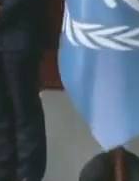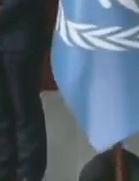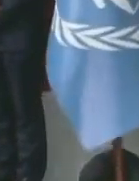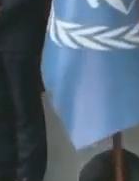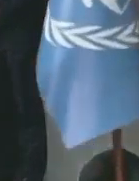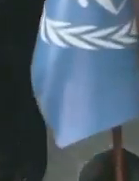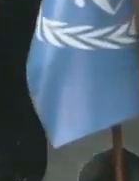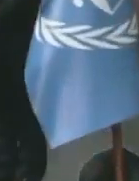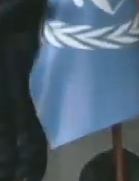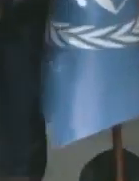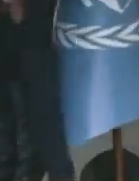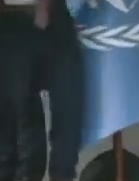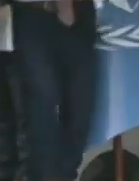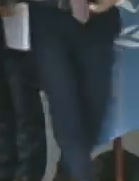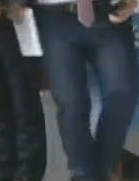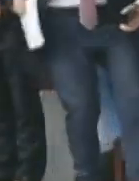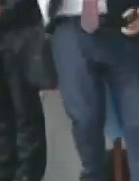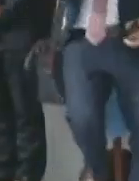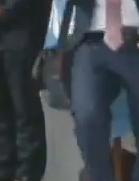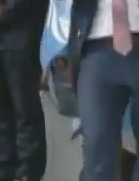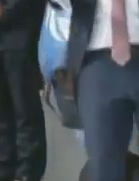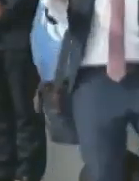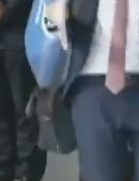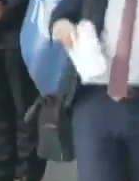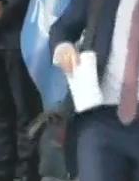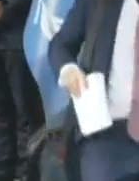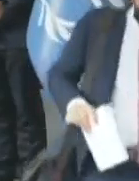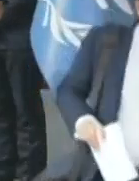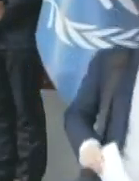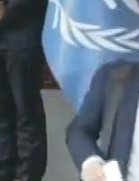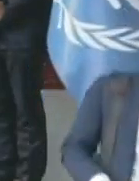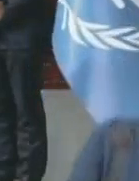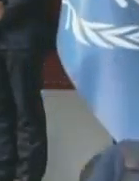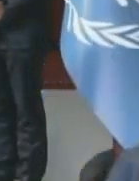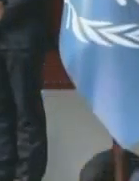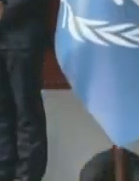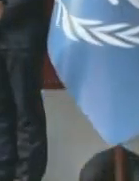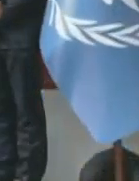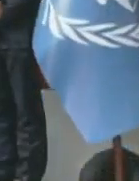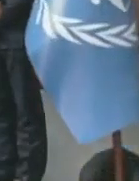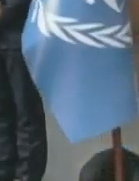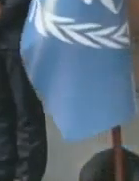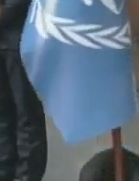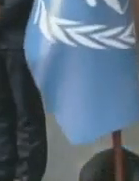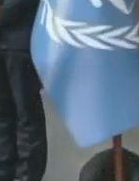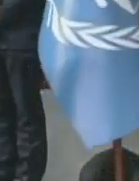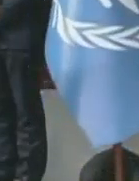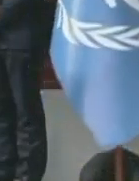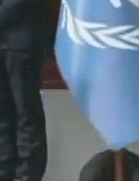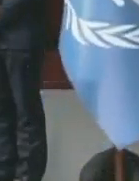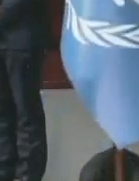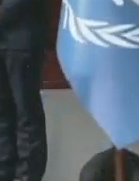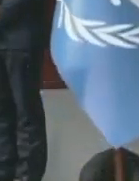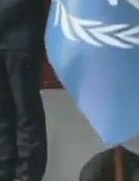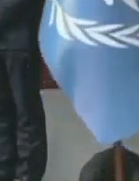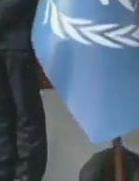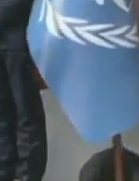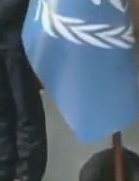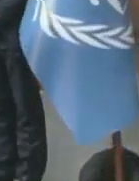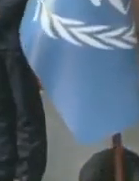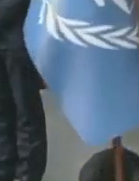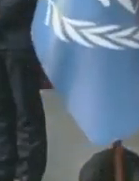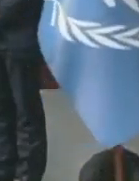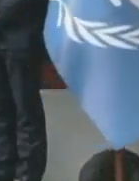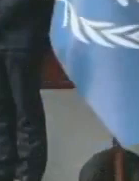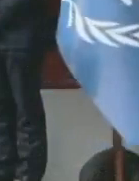públicas que venezuela ha venido desarrollando en materia de derechos humanos para la protección de los derechos humanos su voz